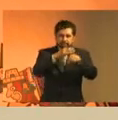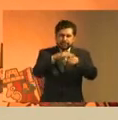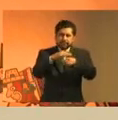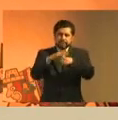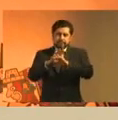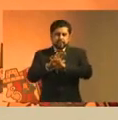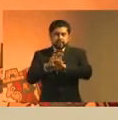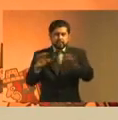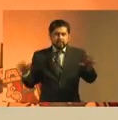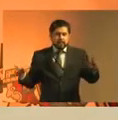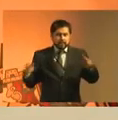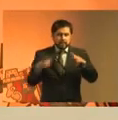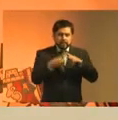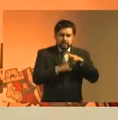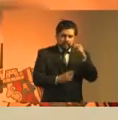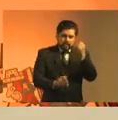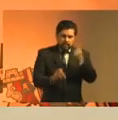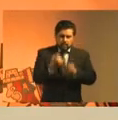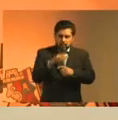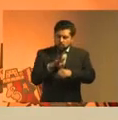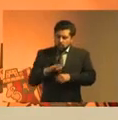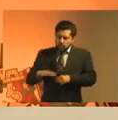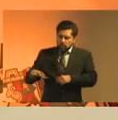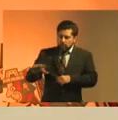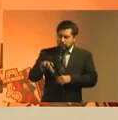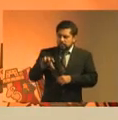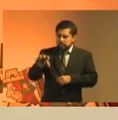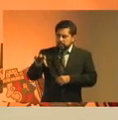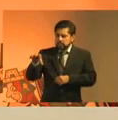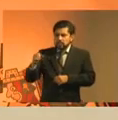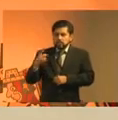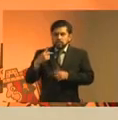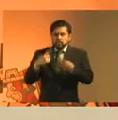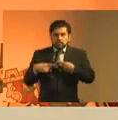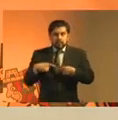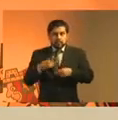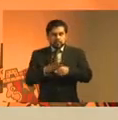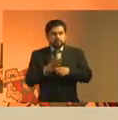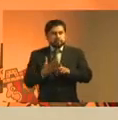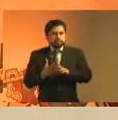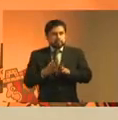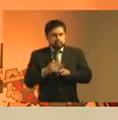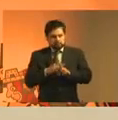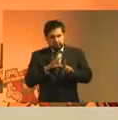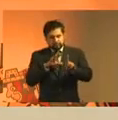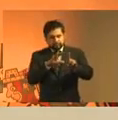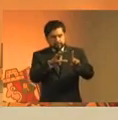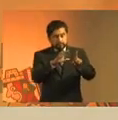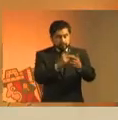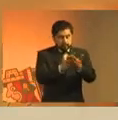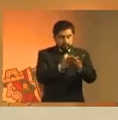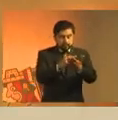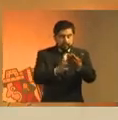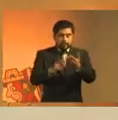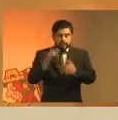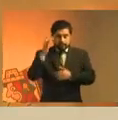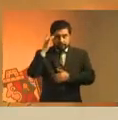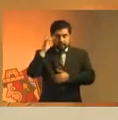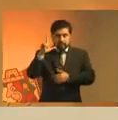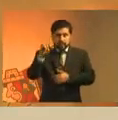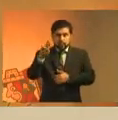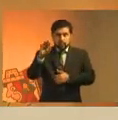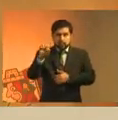estallido un estallido en algunas regiones más intenso en otras menos de gente que sigue al plan de san luís de gente que se levanta en armas contra